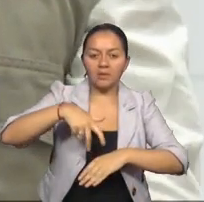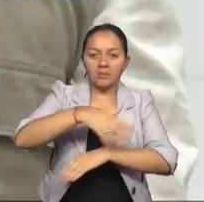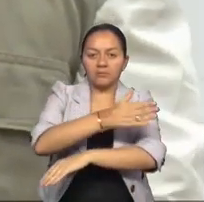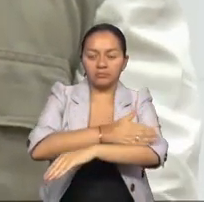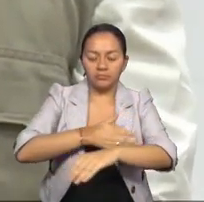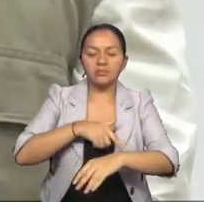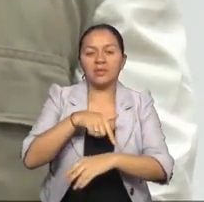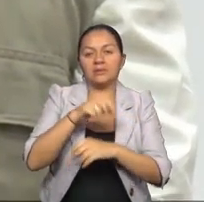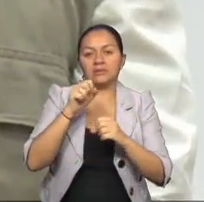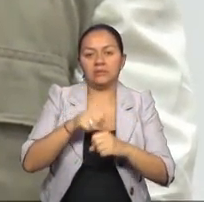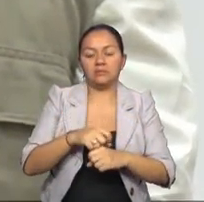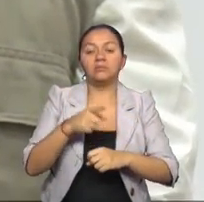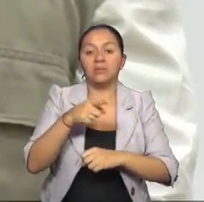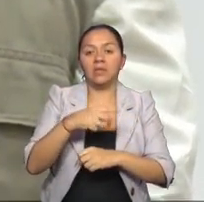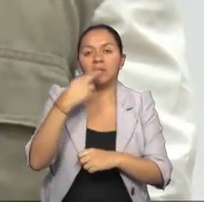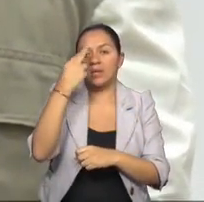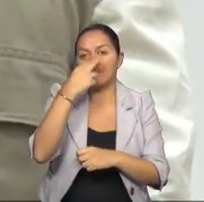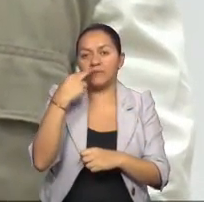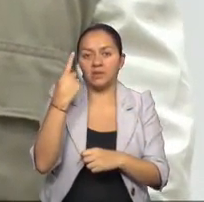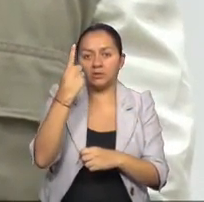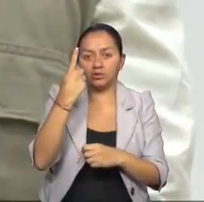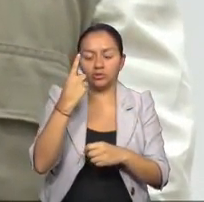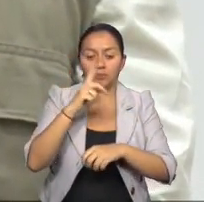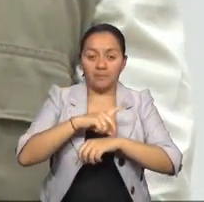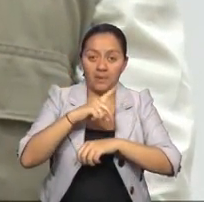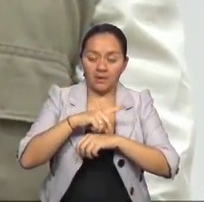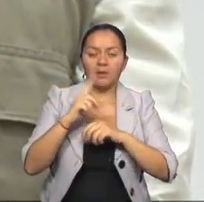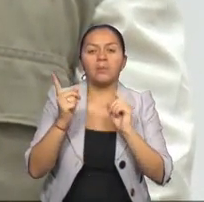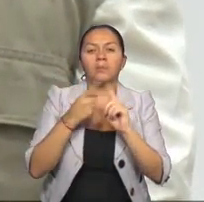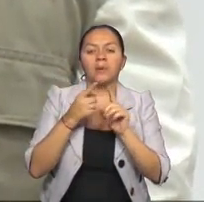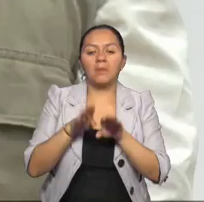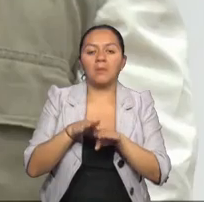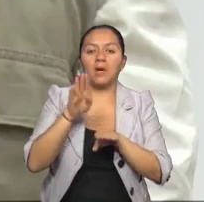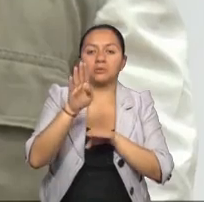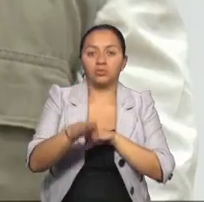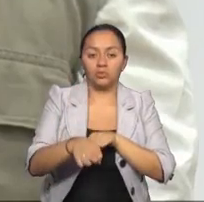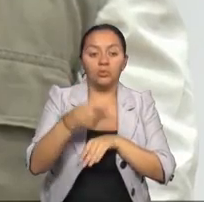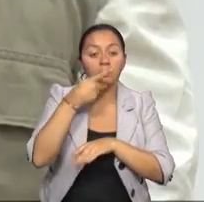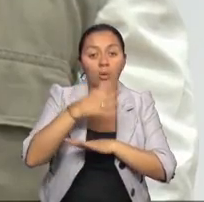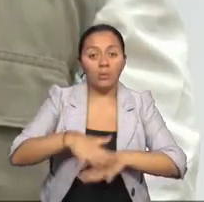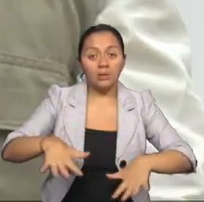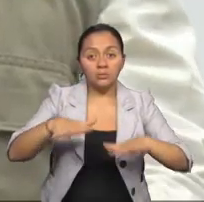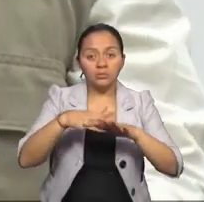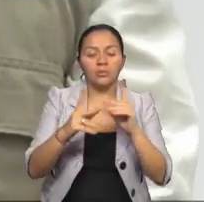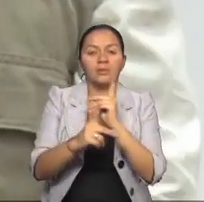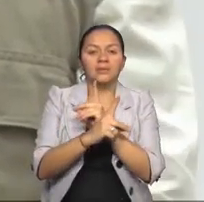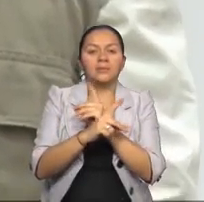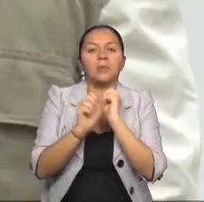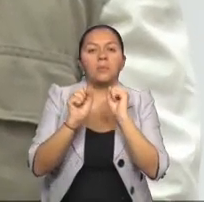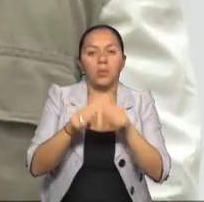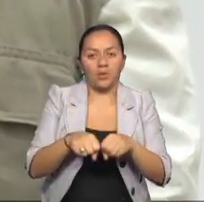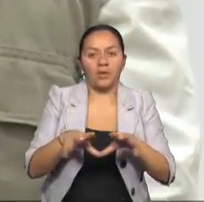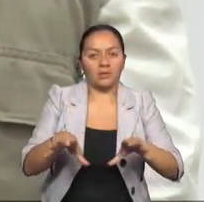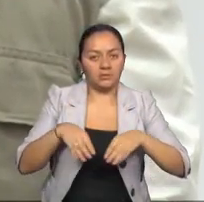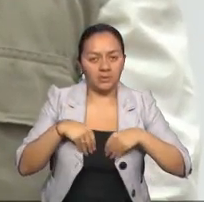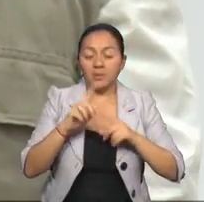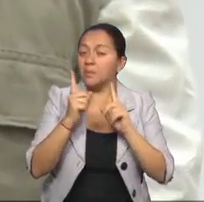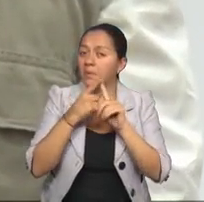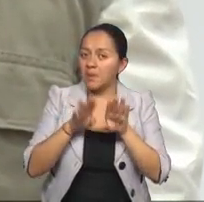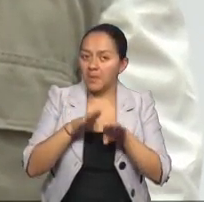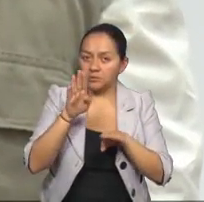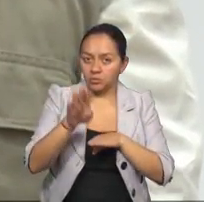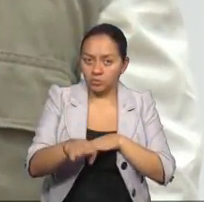la rehabilitación es el primer paso que la población con discapacidad debe dar para